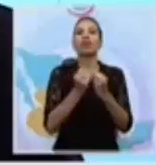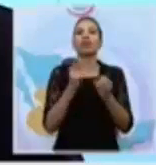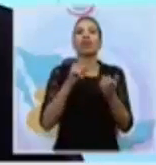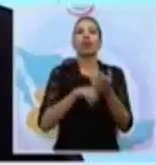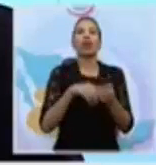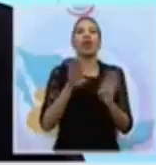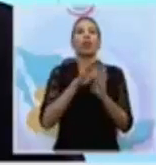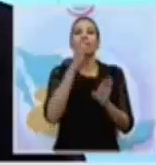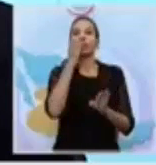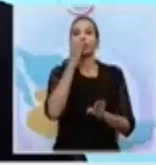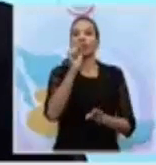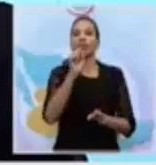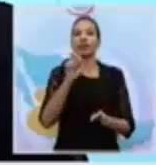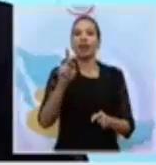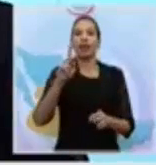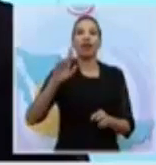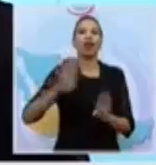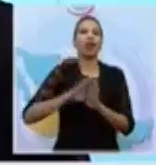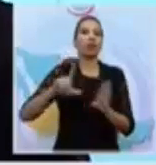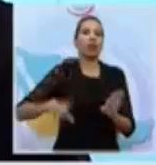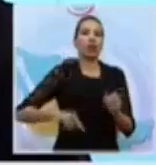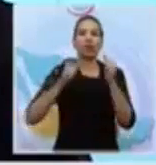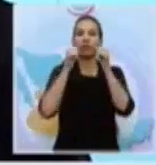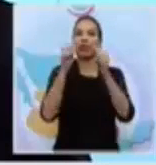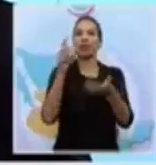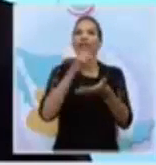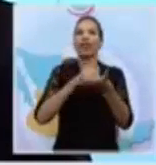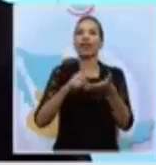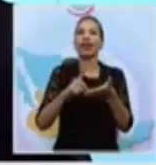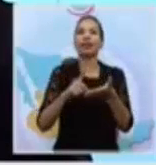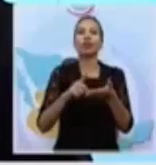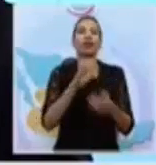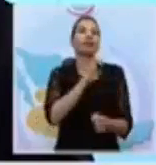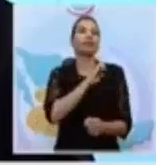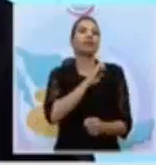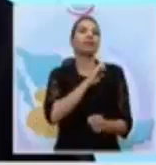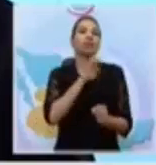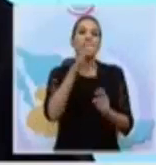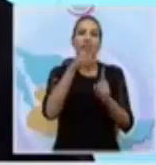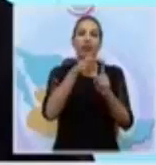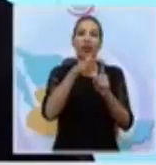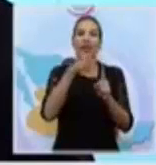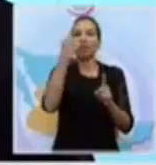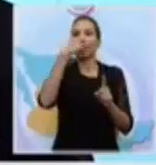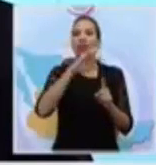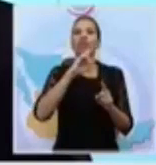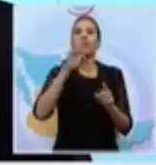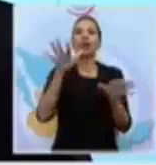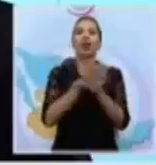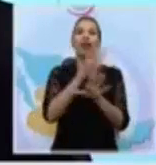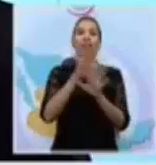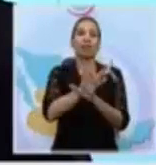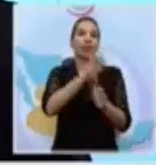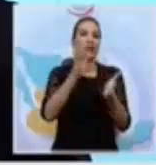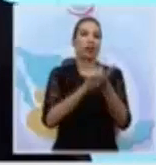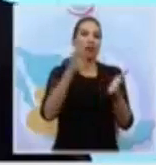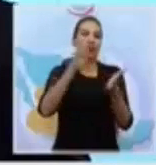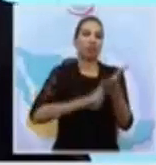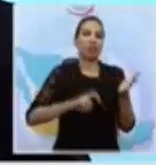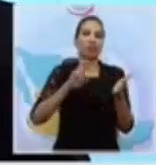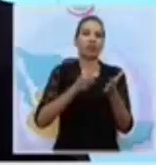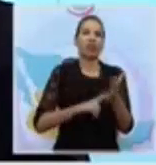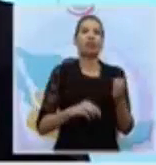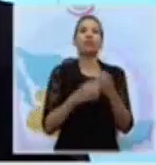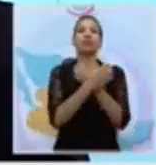escuela pública, y deben fundarse en derechos específicos, para lo cual se requieren actos legislativos. La